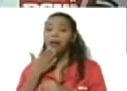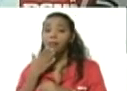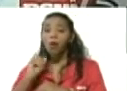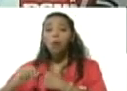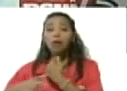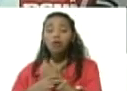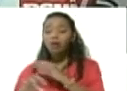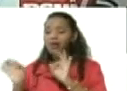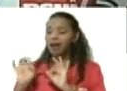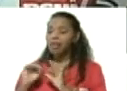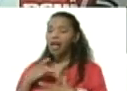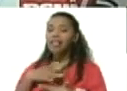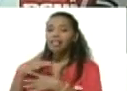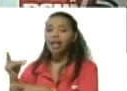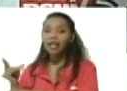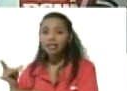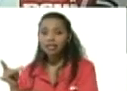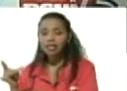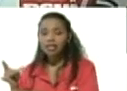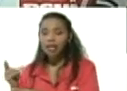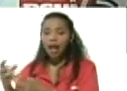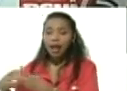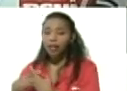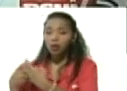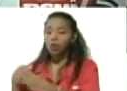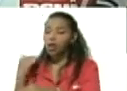Unidos, lo sacrifican igual.